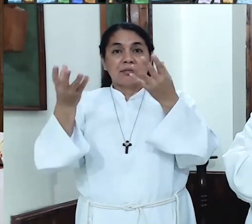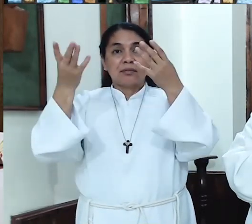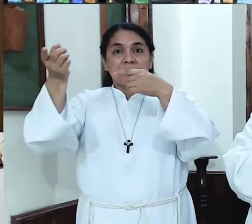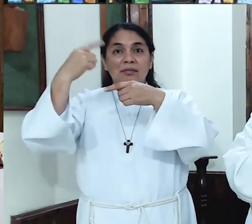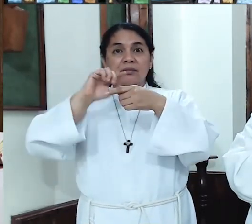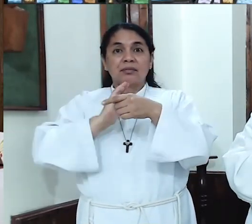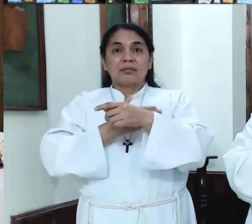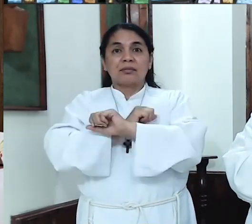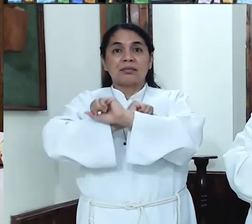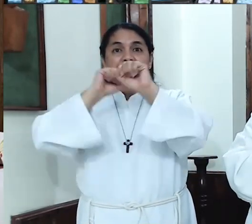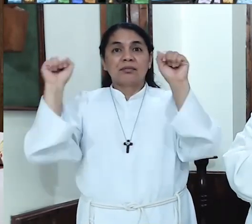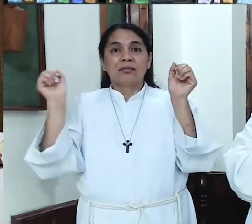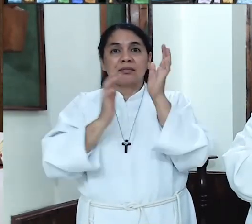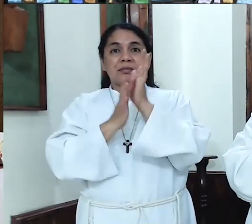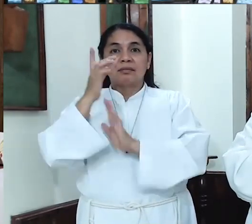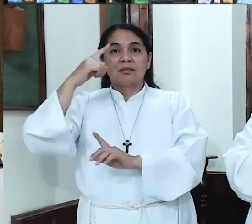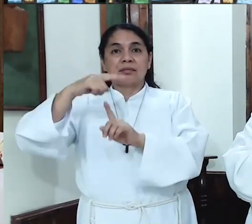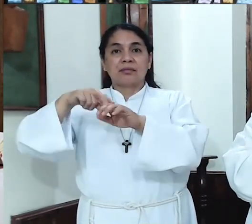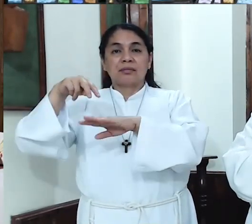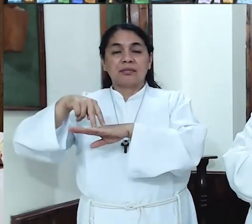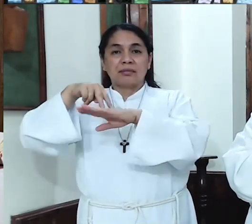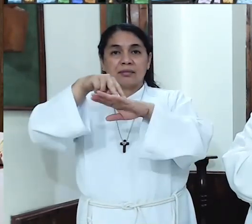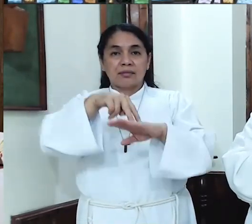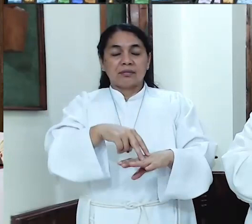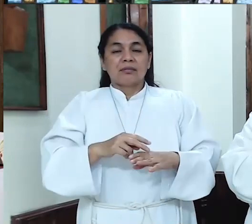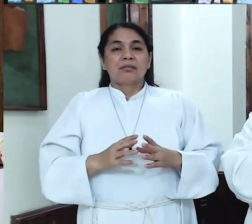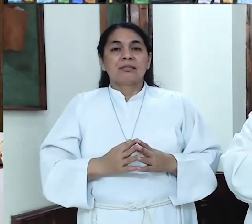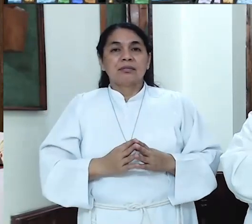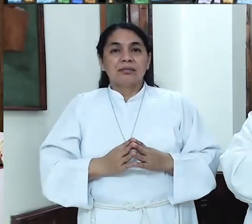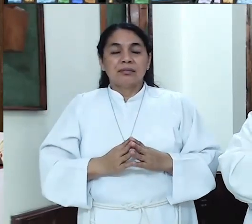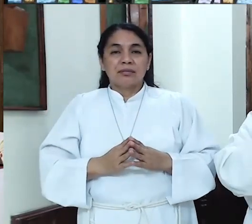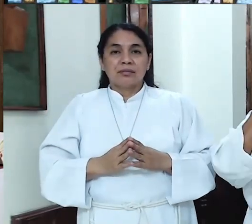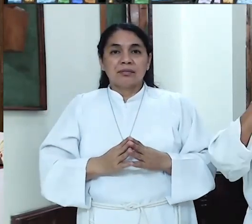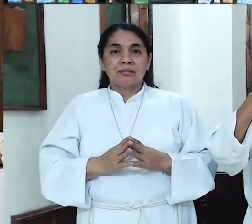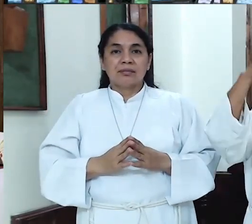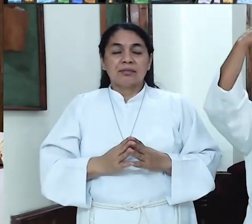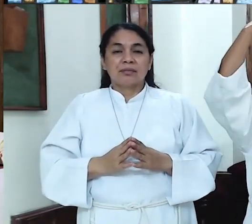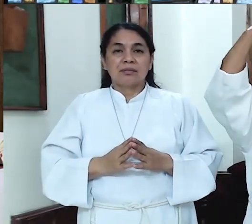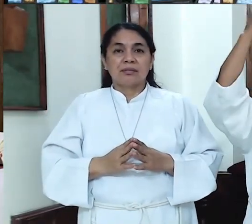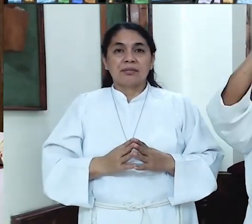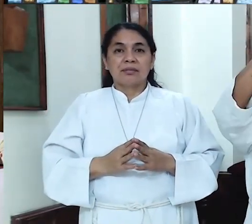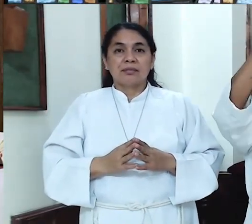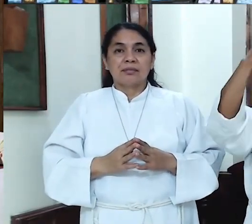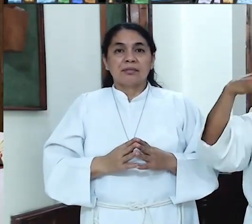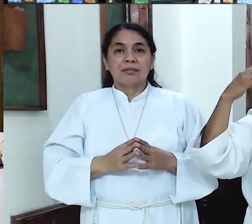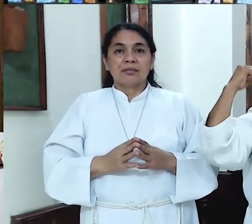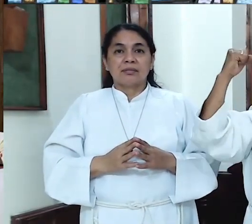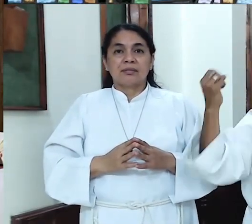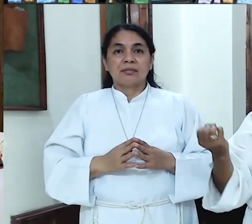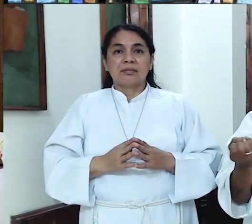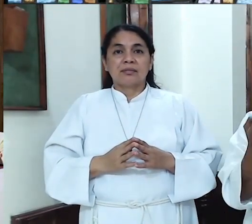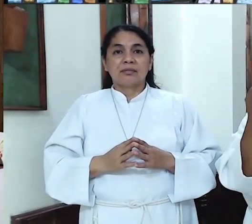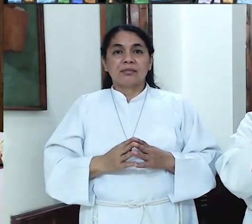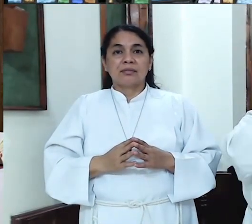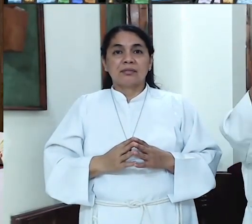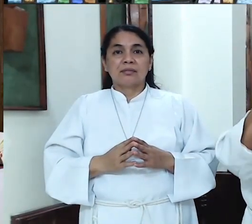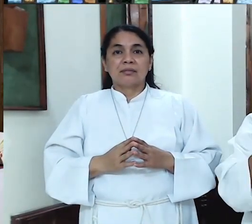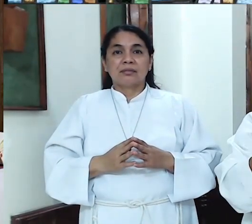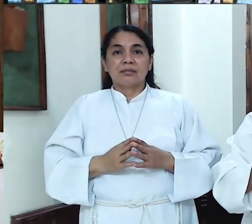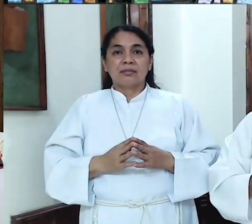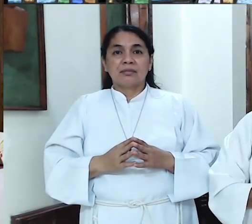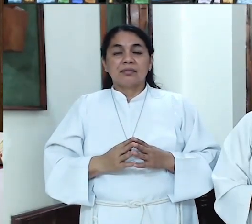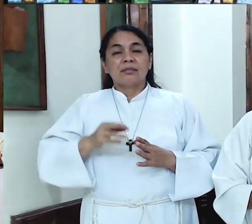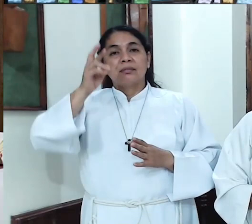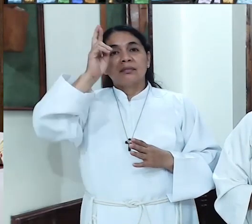gloriosa venida de nuestro Salvador Jesucristo. Tuyo es el reino, tuyo es el poder y la gloria por siempre,